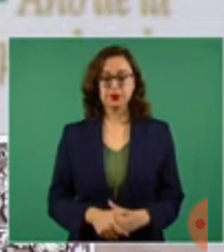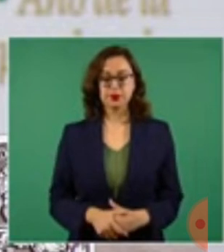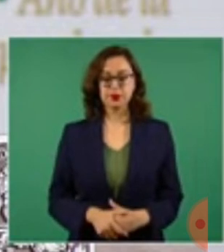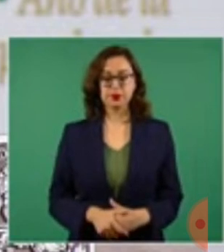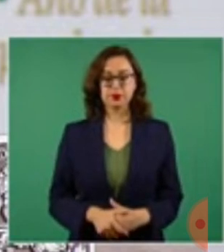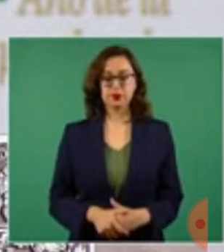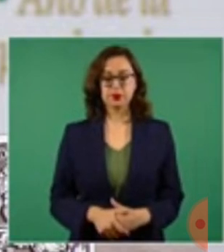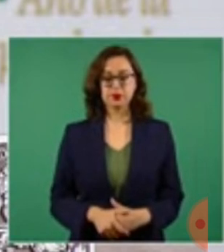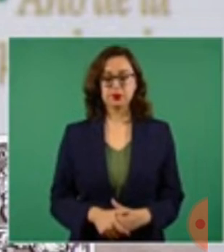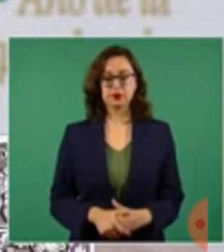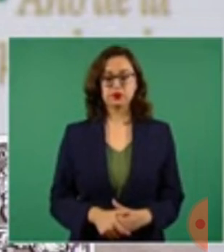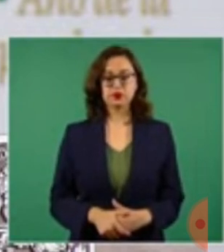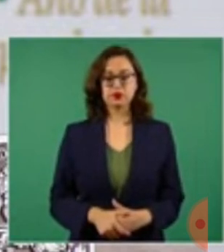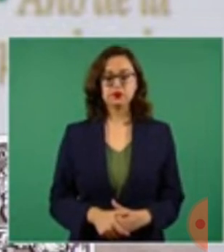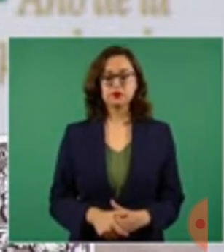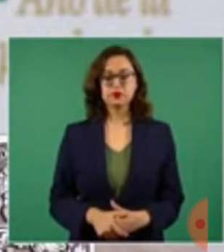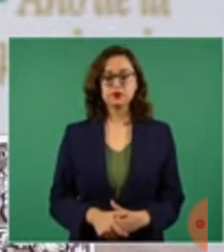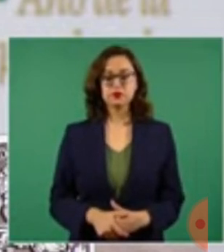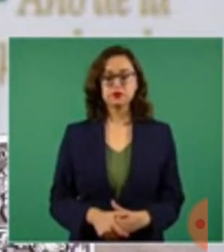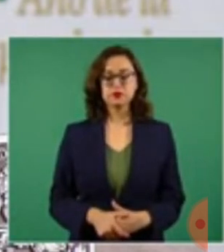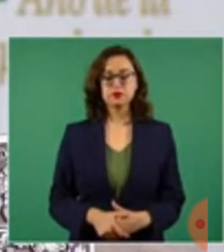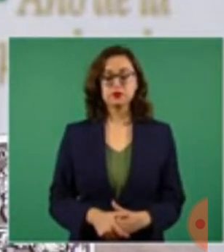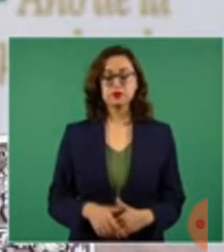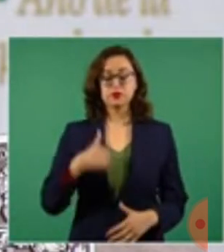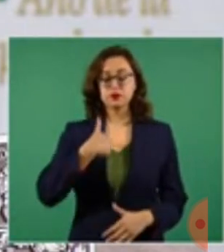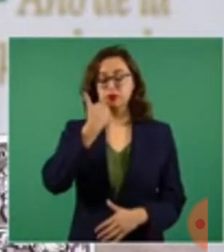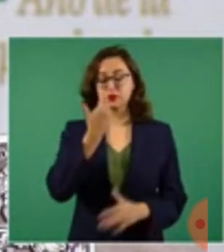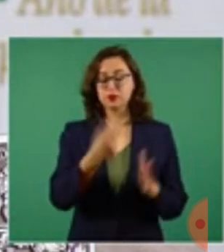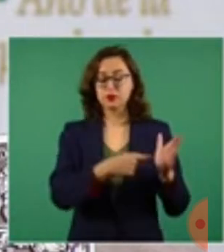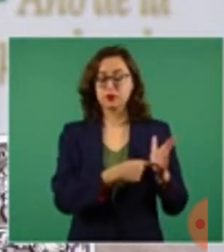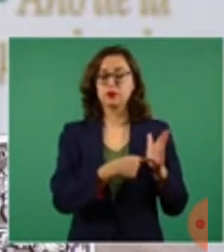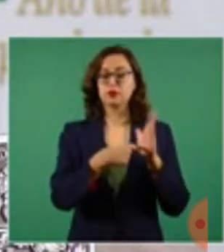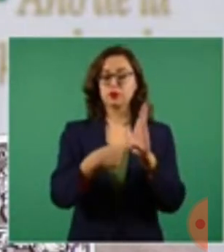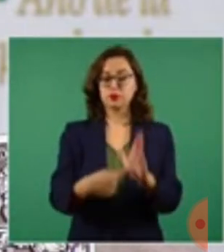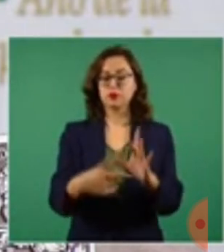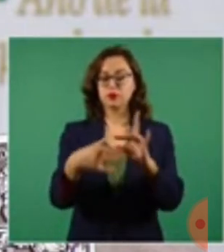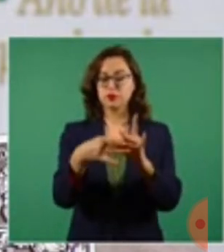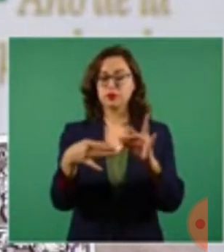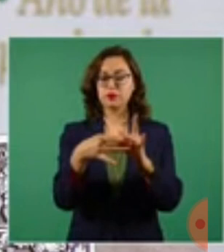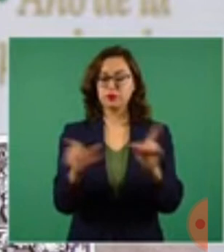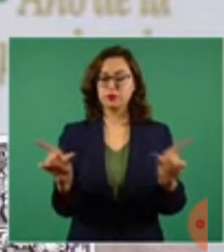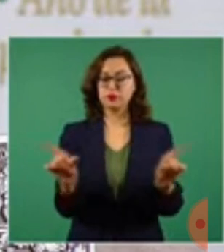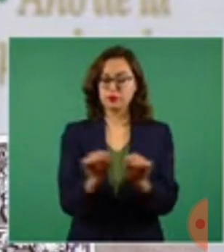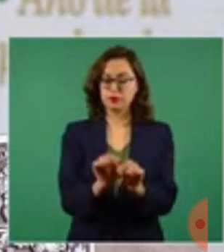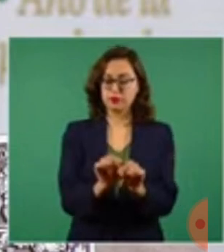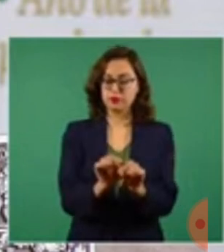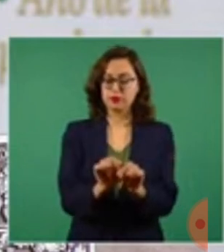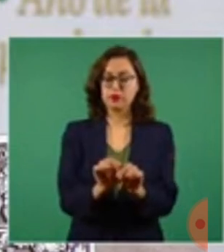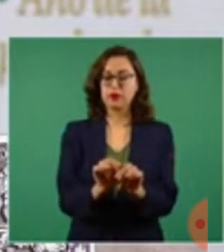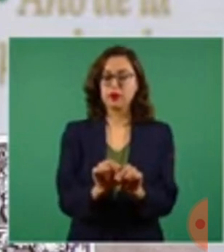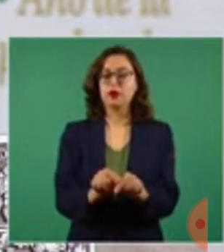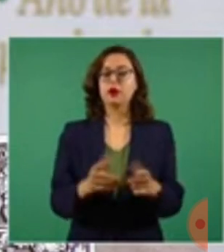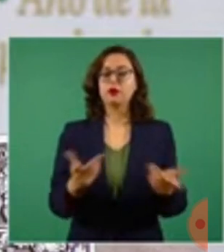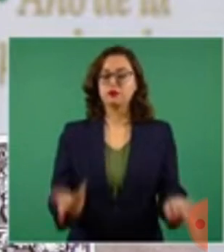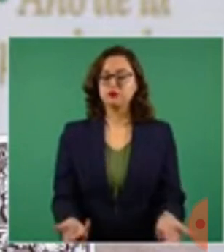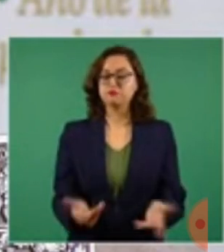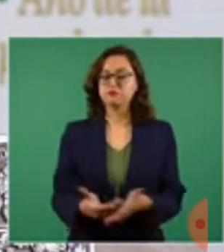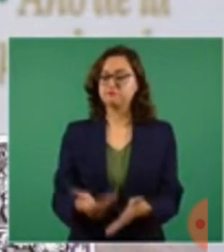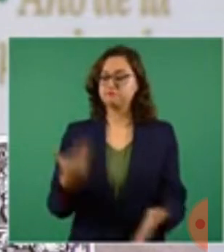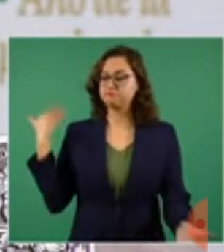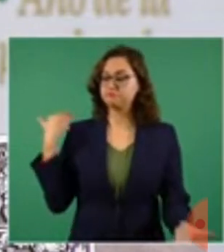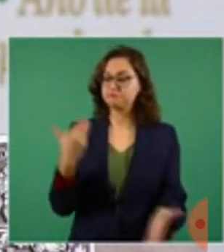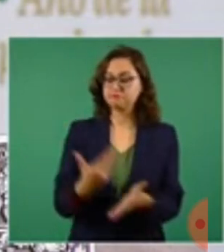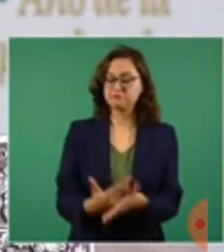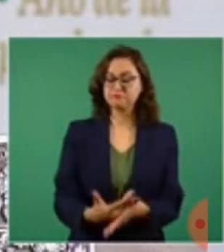Quisiera yo señalarles en forma breve que nuestro trabajo que hemos mencionado